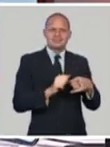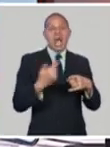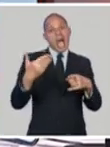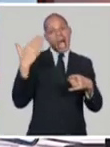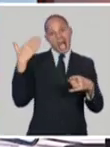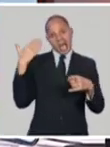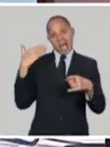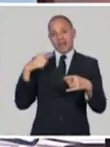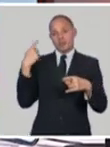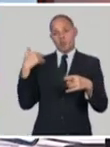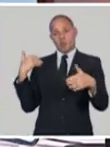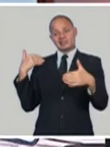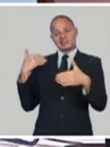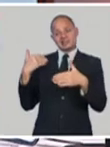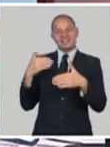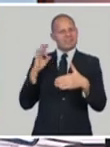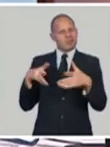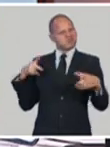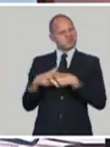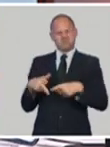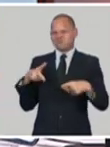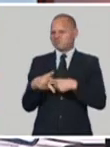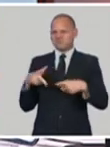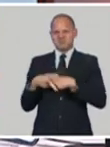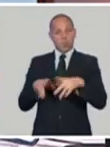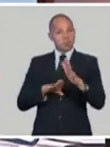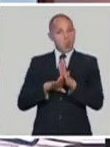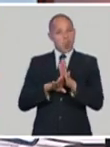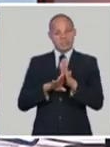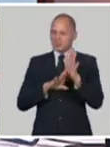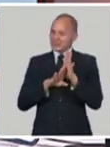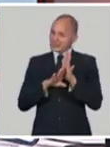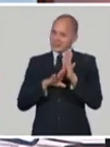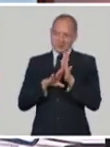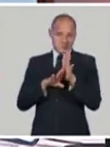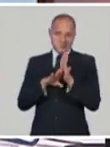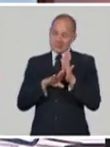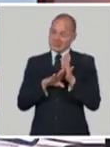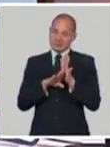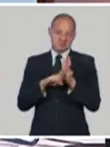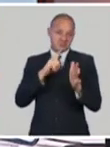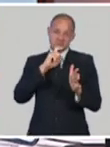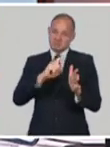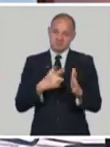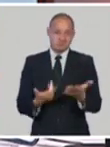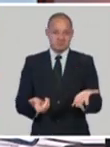financieramente el país venía funcionando, era muy difícil. Incluso, aún con las cosas que han ocurrido en